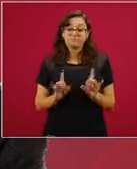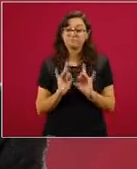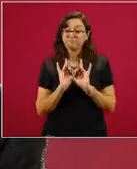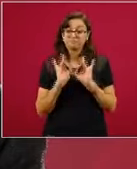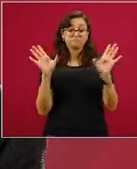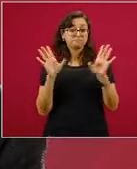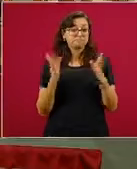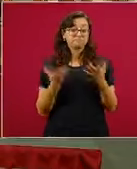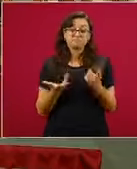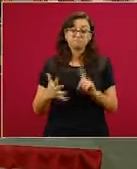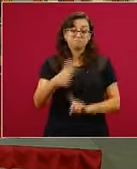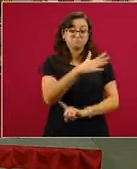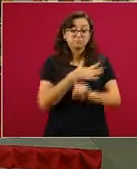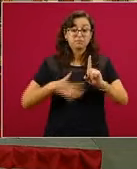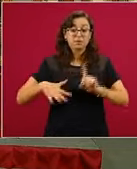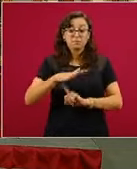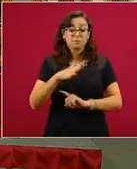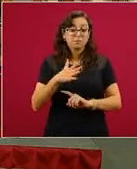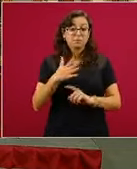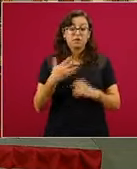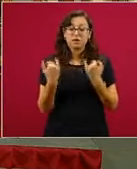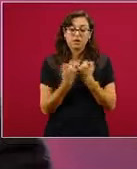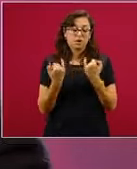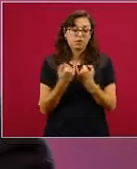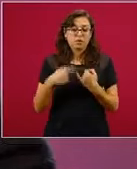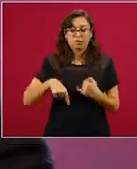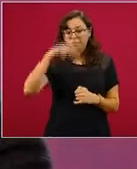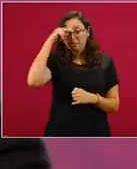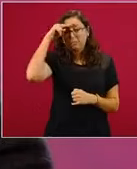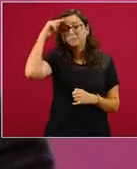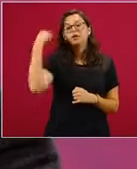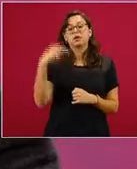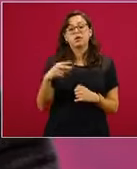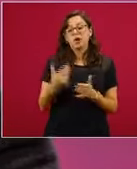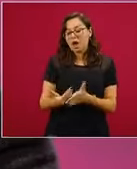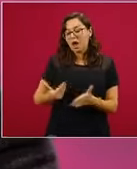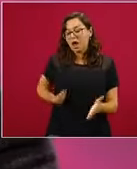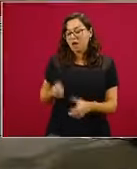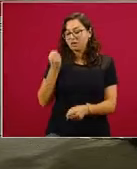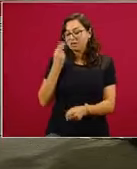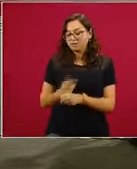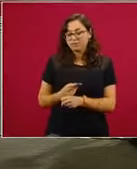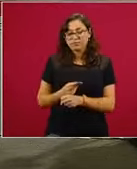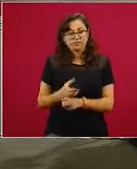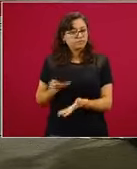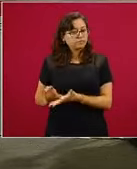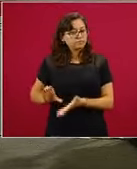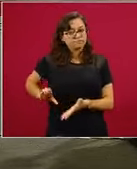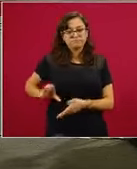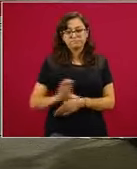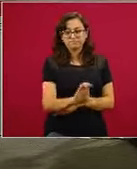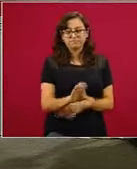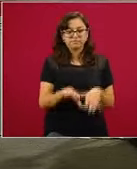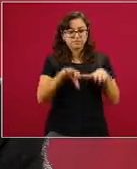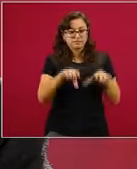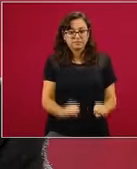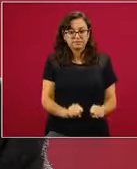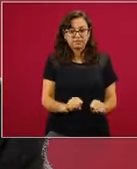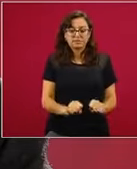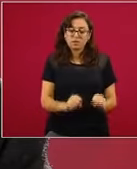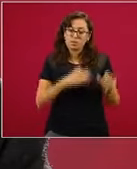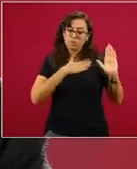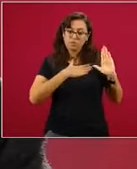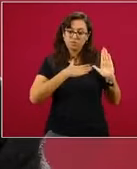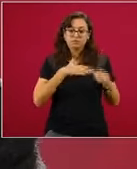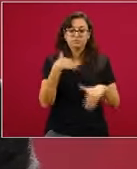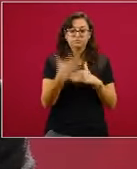cualquier país del mundo que ha hecho lo mismo que México, anticiparse a tener el acceso comprometido de